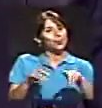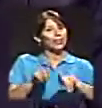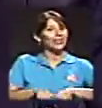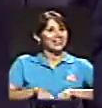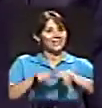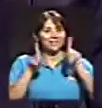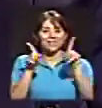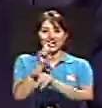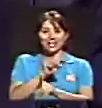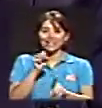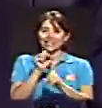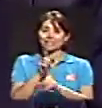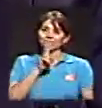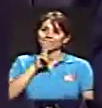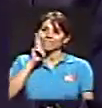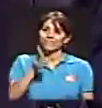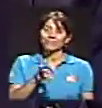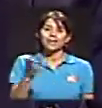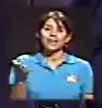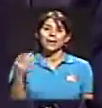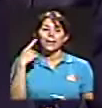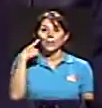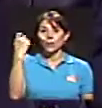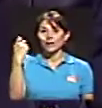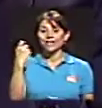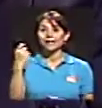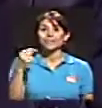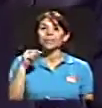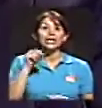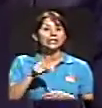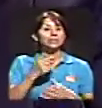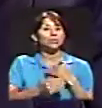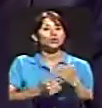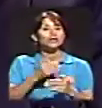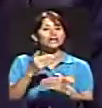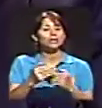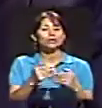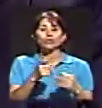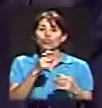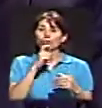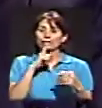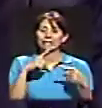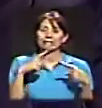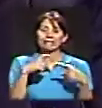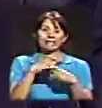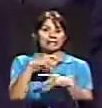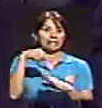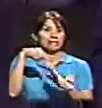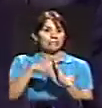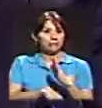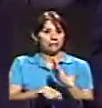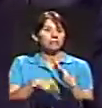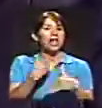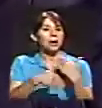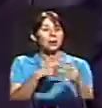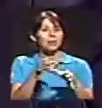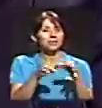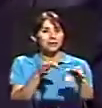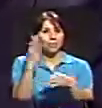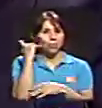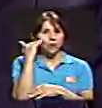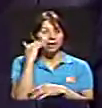otra porque es un proceso muy complejo, y ahora vamos a explicar por qué es otra realidad, pero en